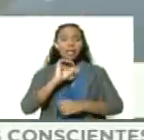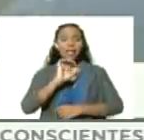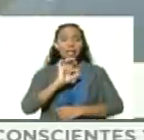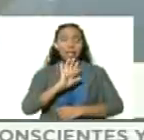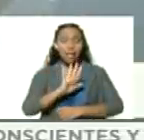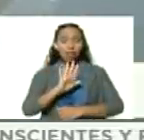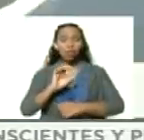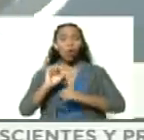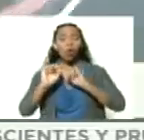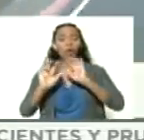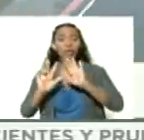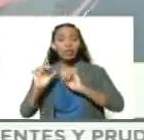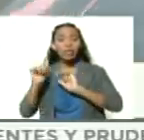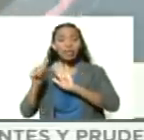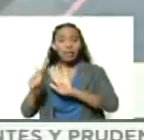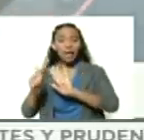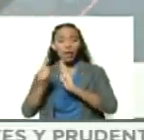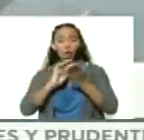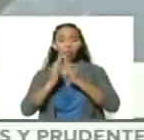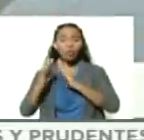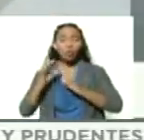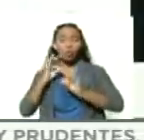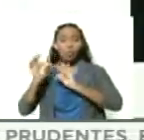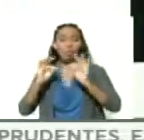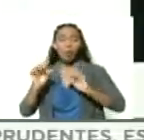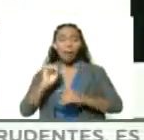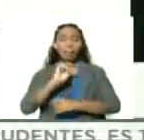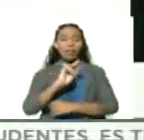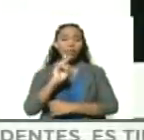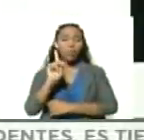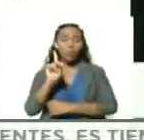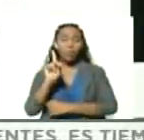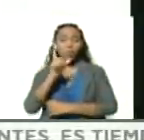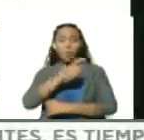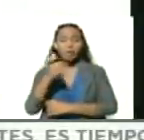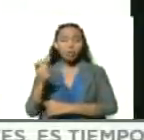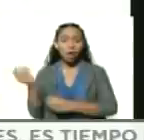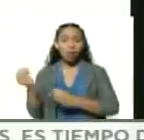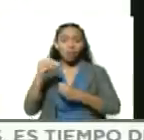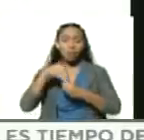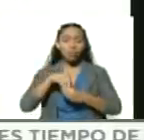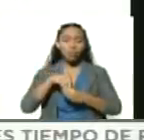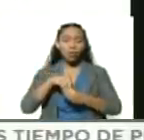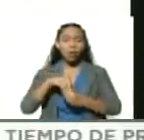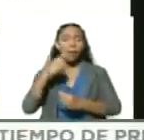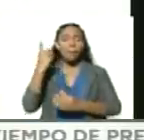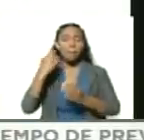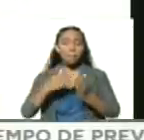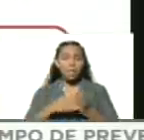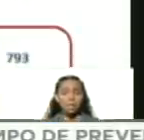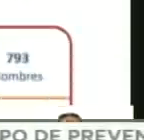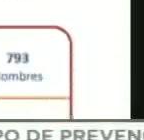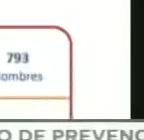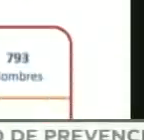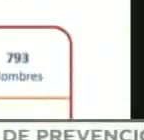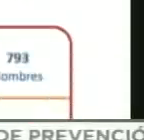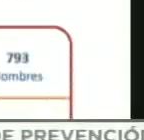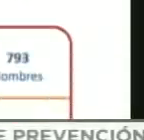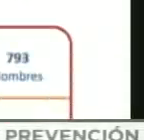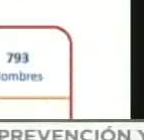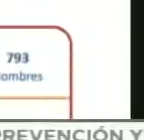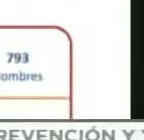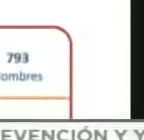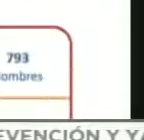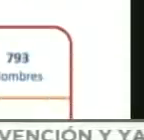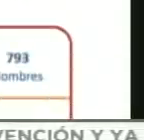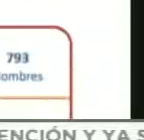1.586 de estos por transmisión comunitaria y 21 casos importados. Repito, 1.607 nuevos casos,